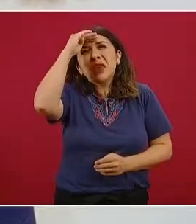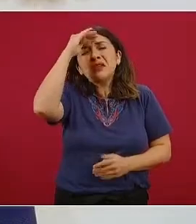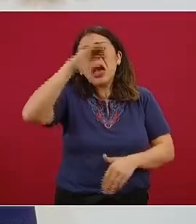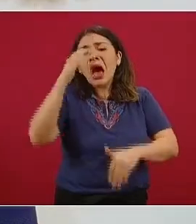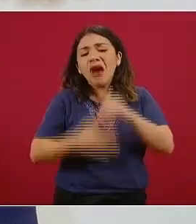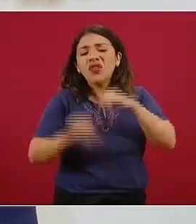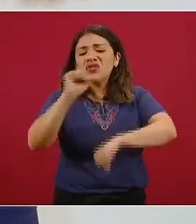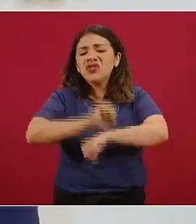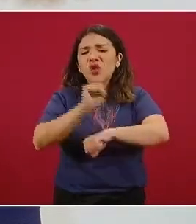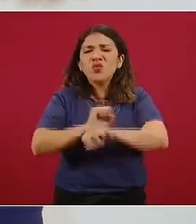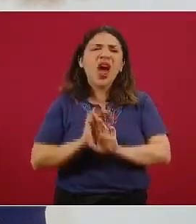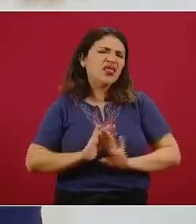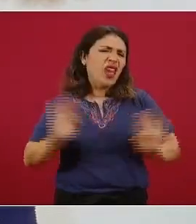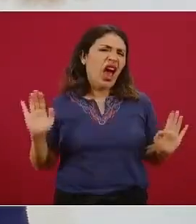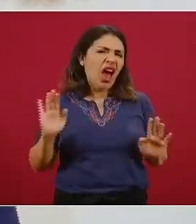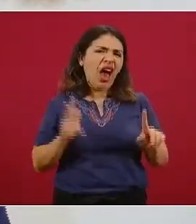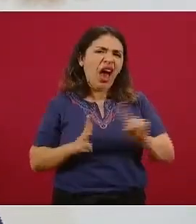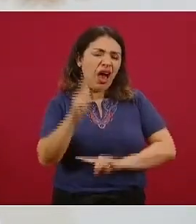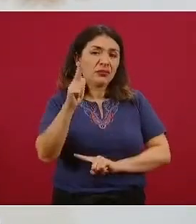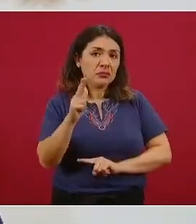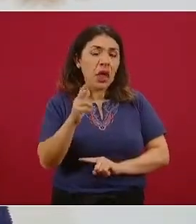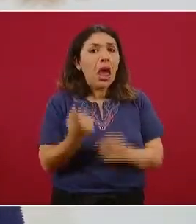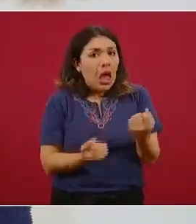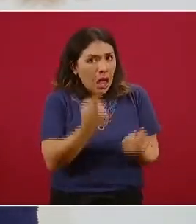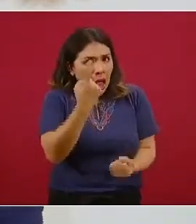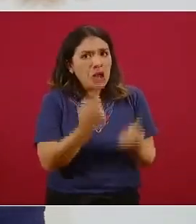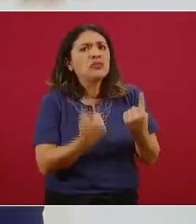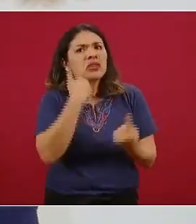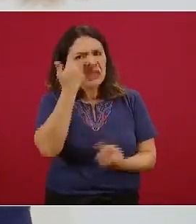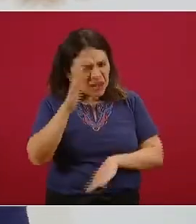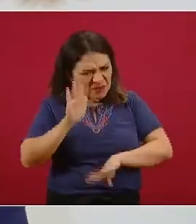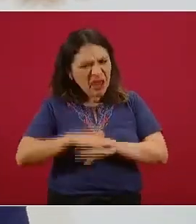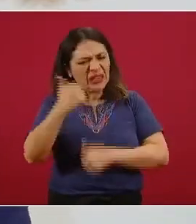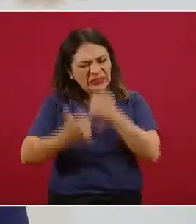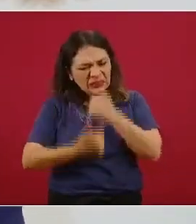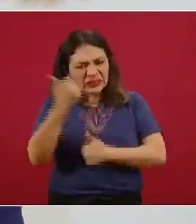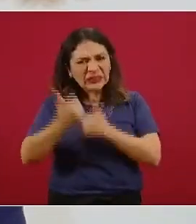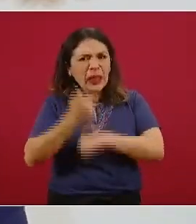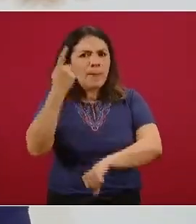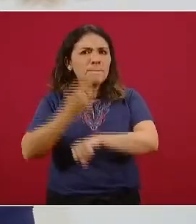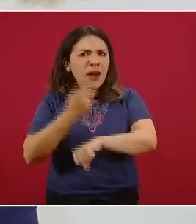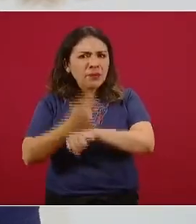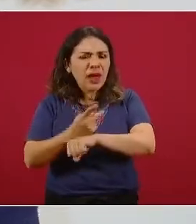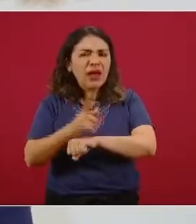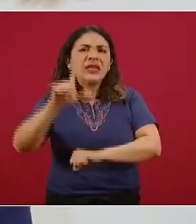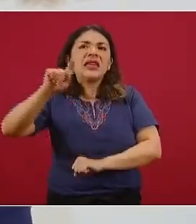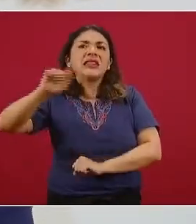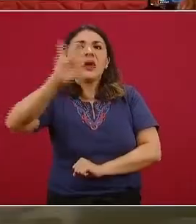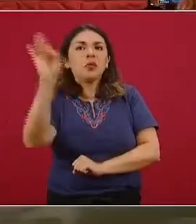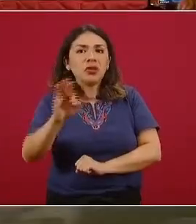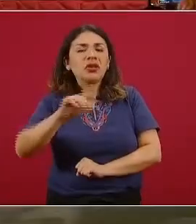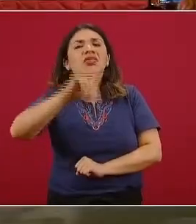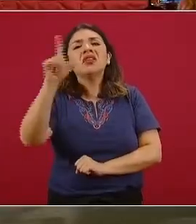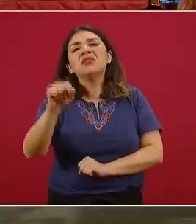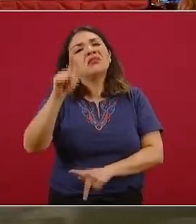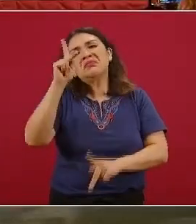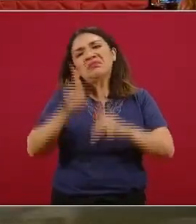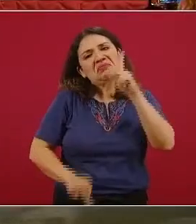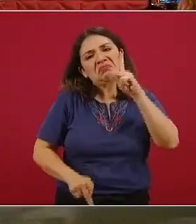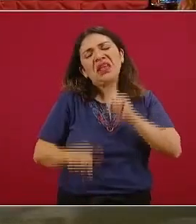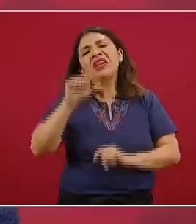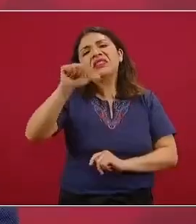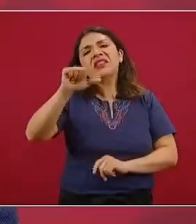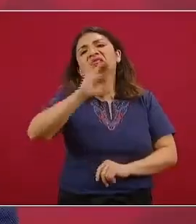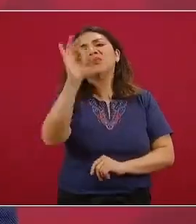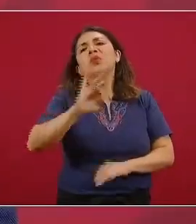con la secundaria. Algunas siguen a las preparatorias, el 70%, después van a desertar, 16% por